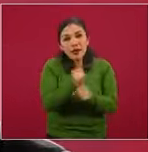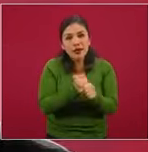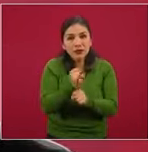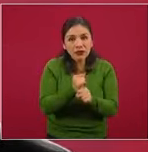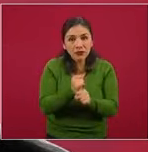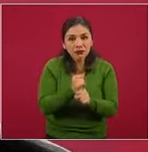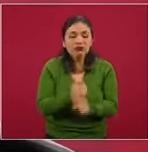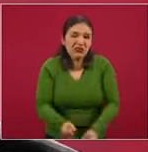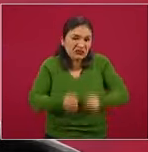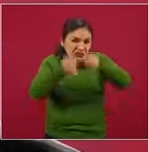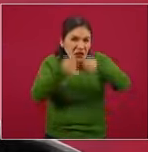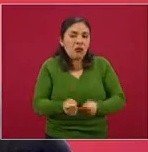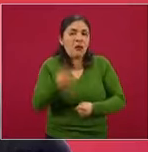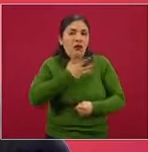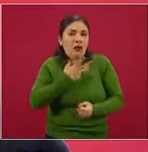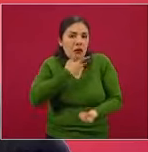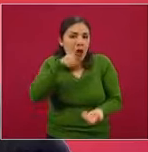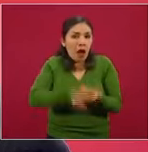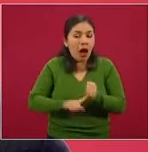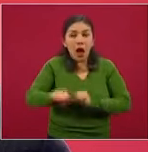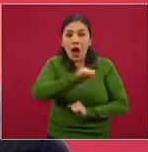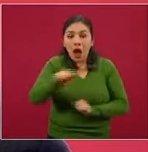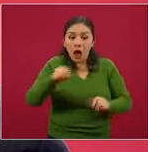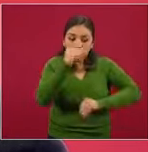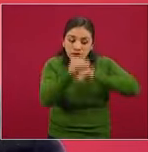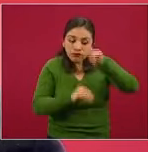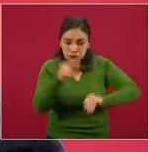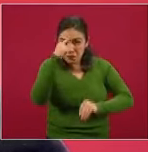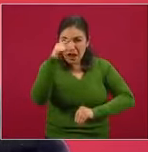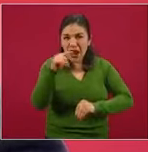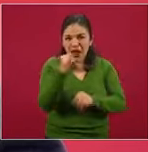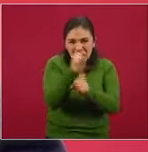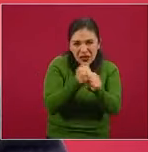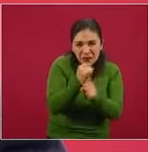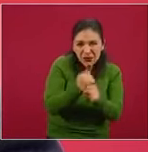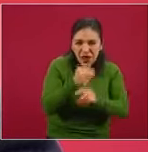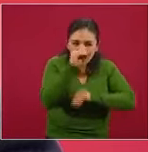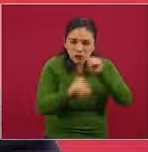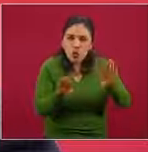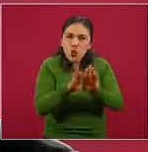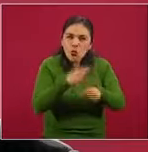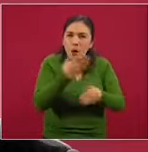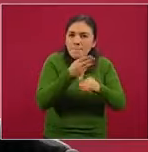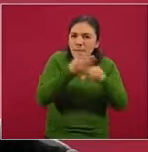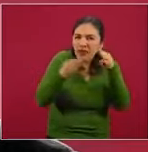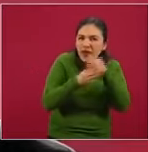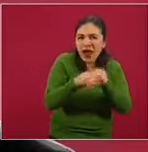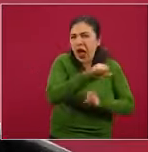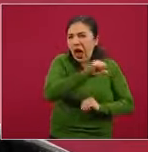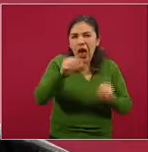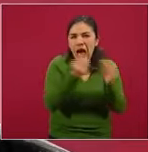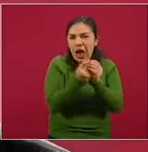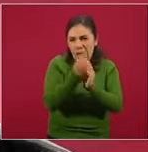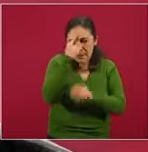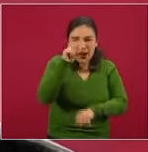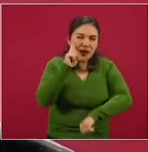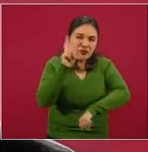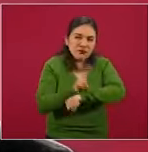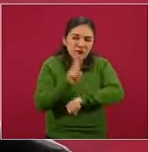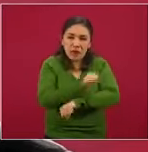que garantiza que los diseños del estudio y los protocolos y los instrumentos para el seguimiento de las